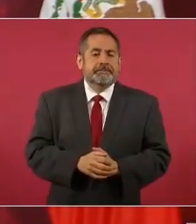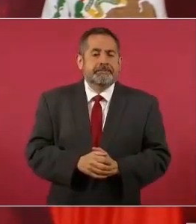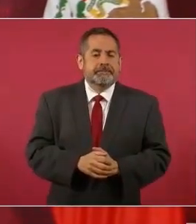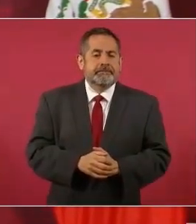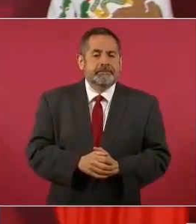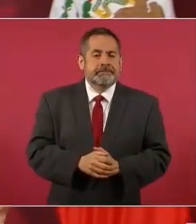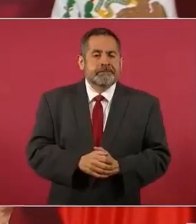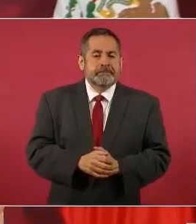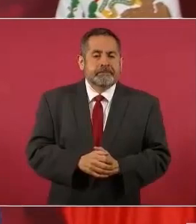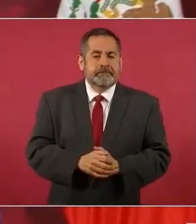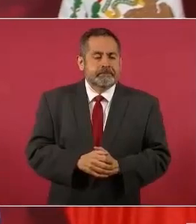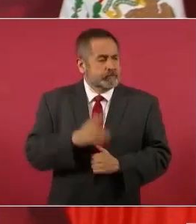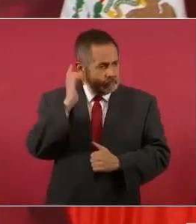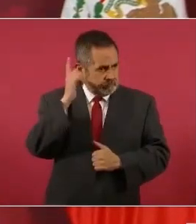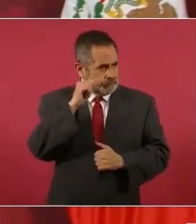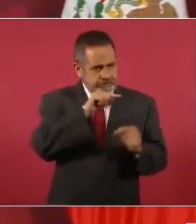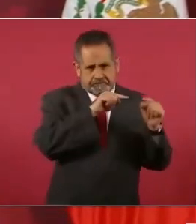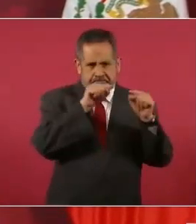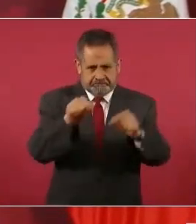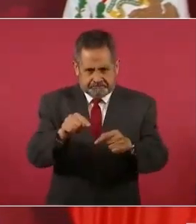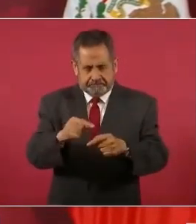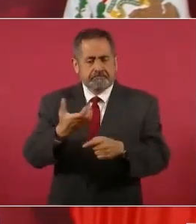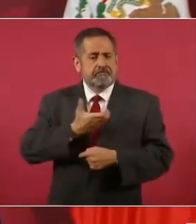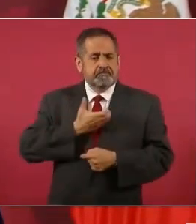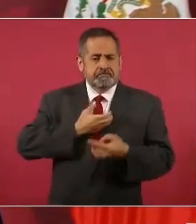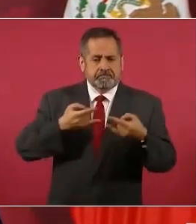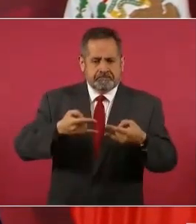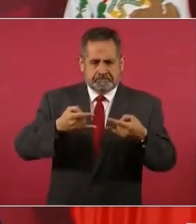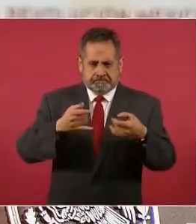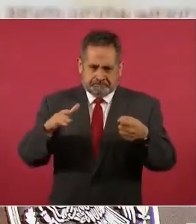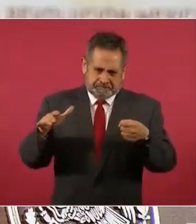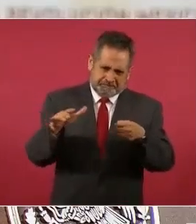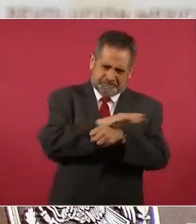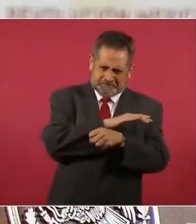que se propongan llenar el Zócalo, por ejemplo,